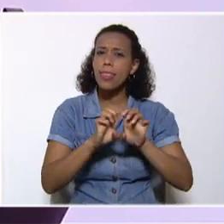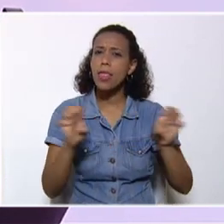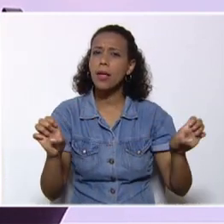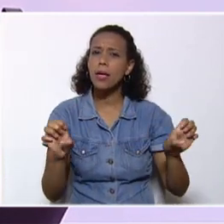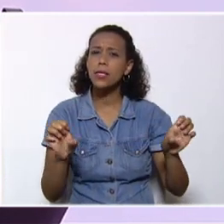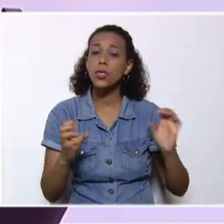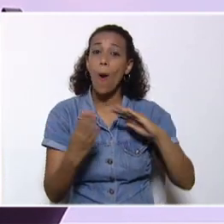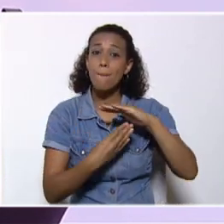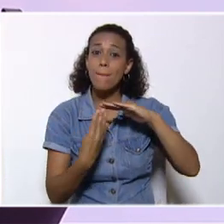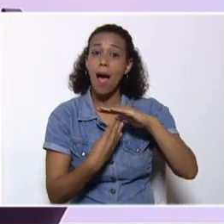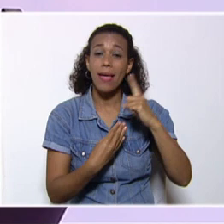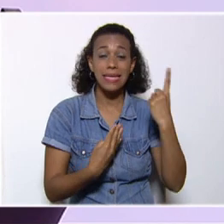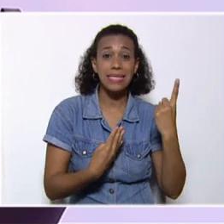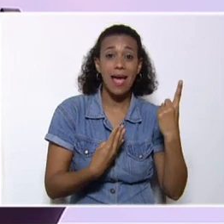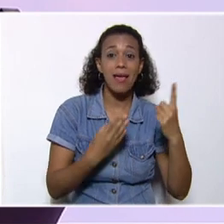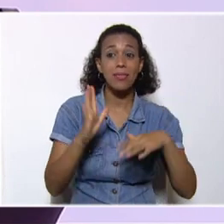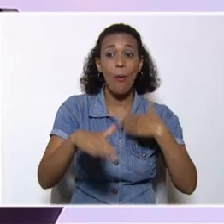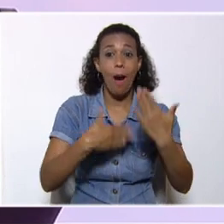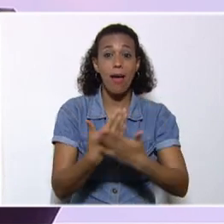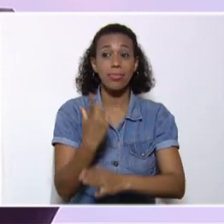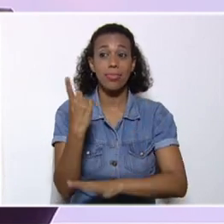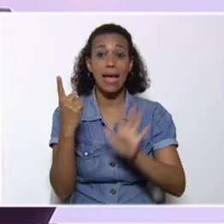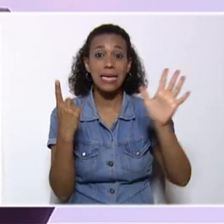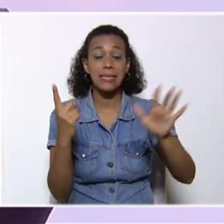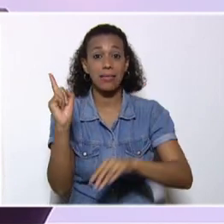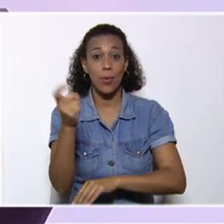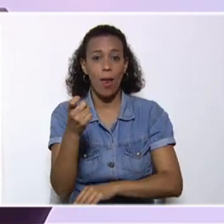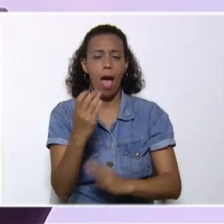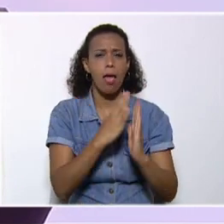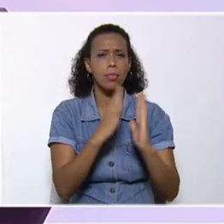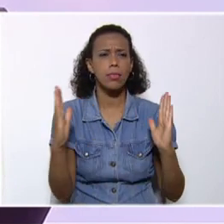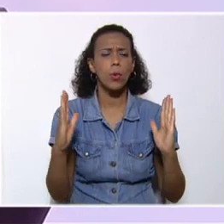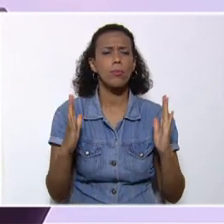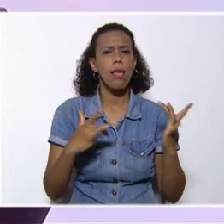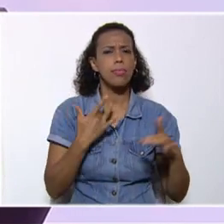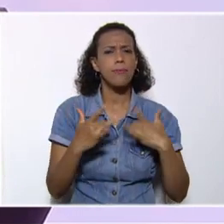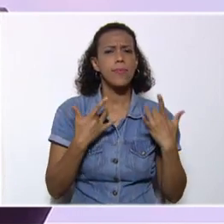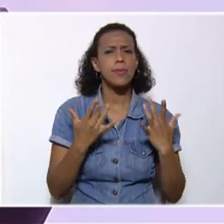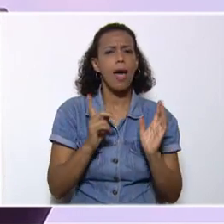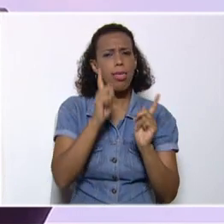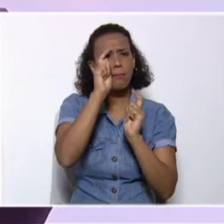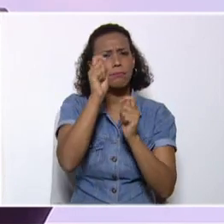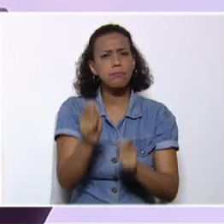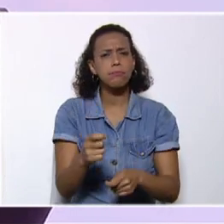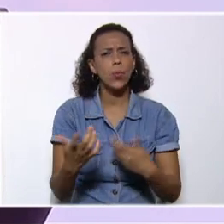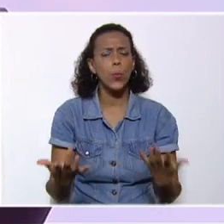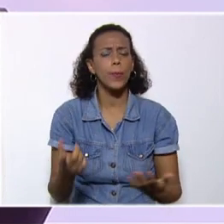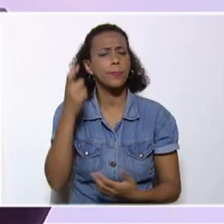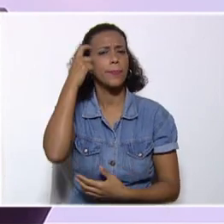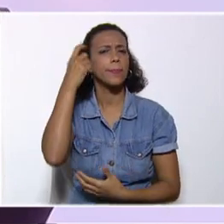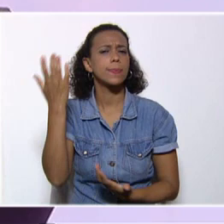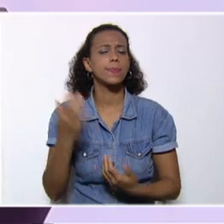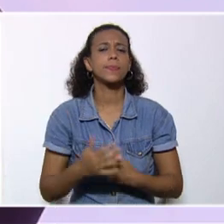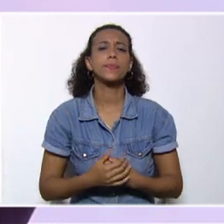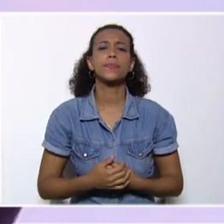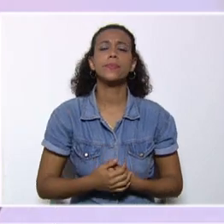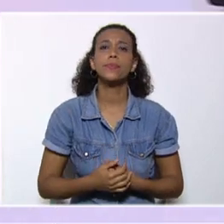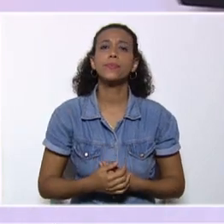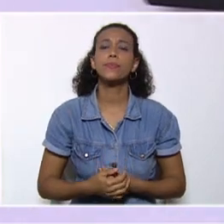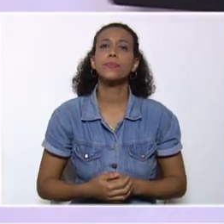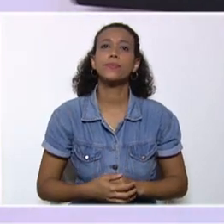educación primaria. Para eso nos vamos a ir a la pantalla nuevamente y explicar cuáles son las actividades planificadas para el día de hoy.